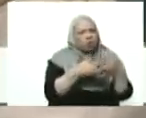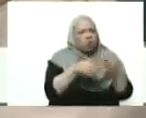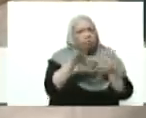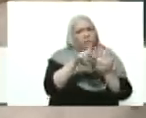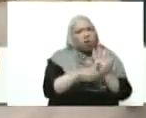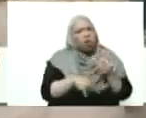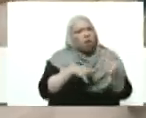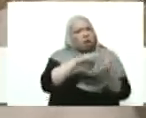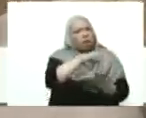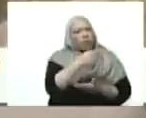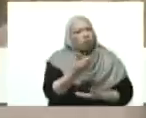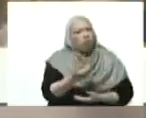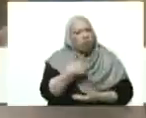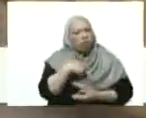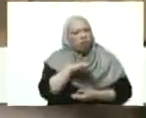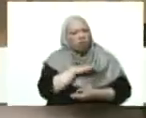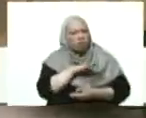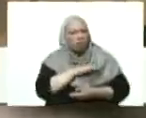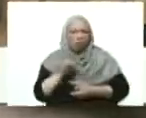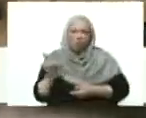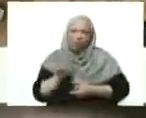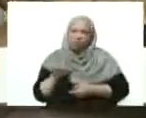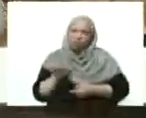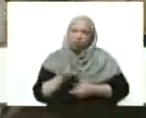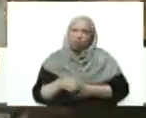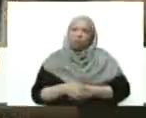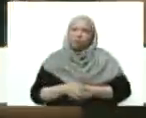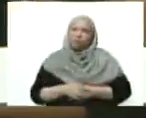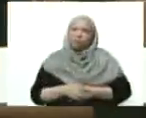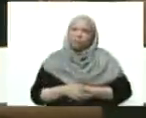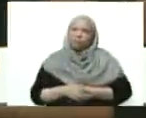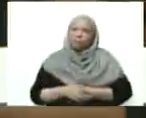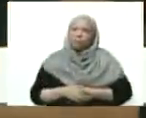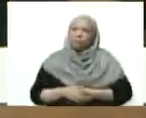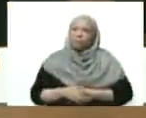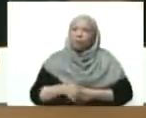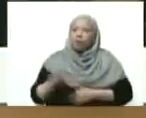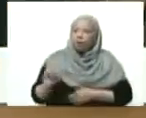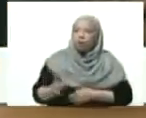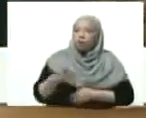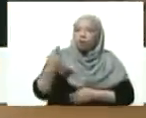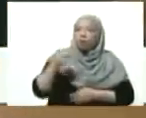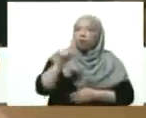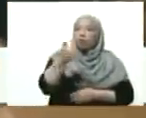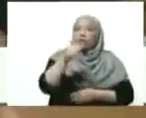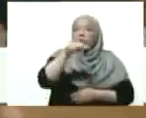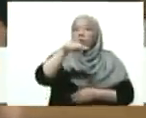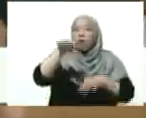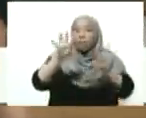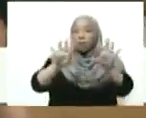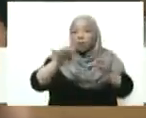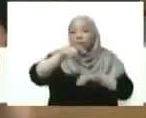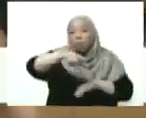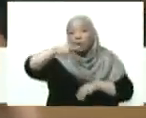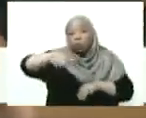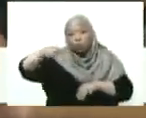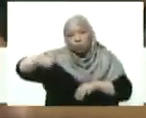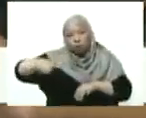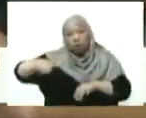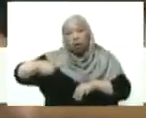estos activos del país? Bueno, efectivamente, desde el primer momento que nuestra aeronave y sus 19 tripulantes, de los